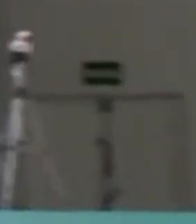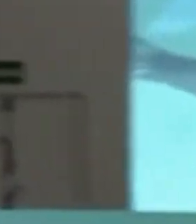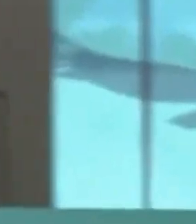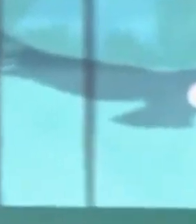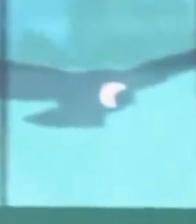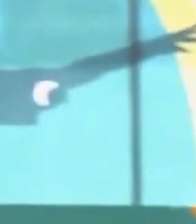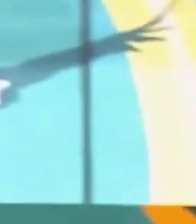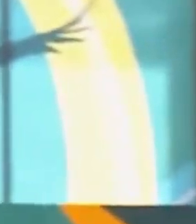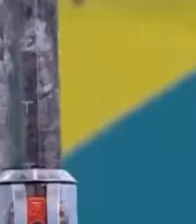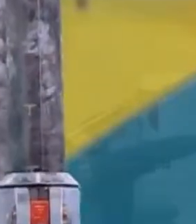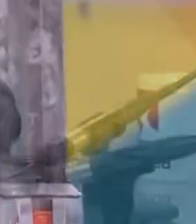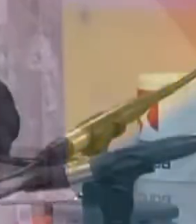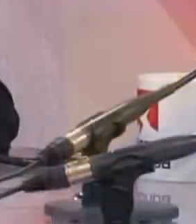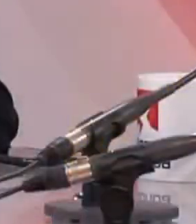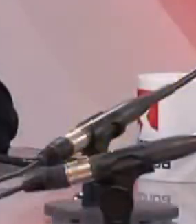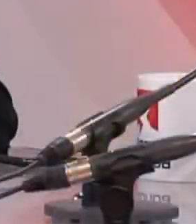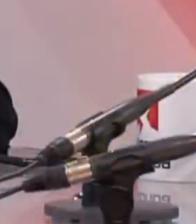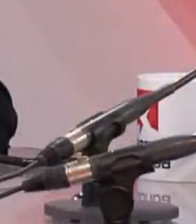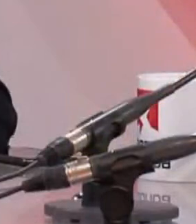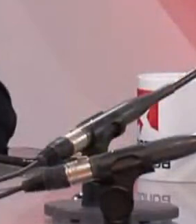por su tierra.